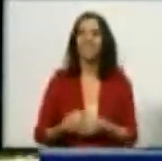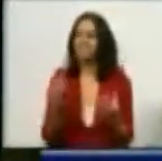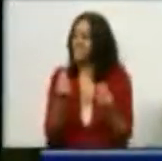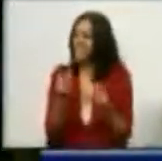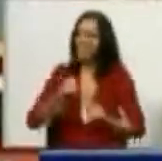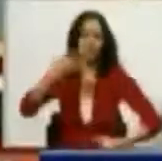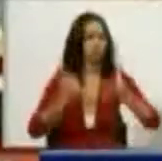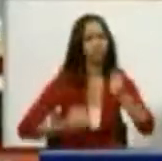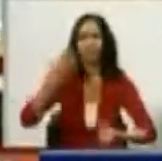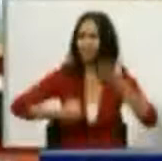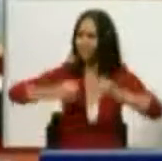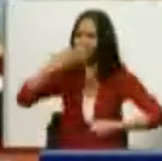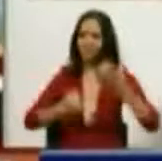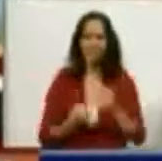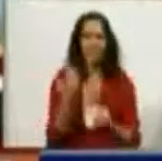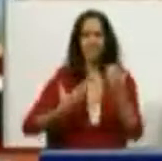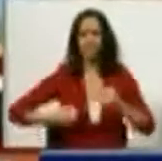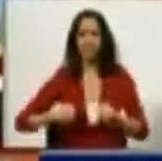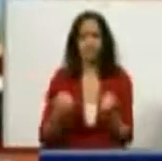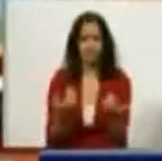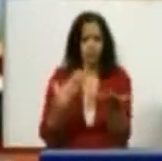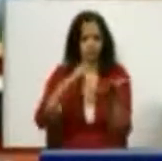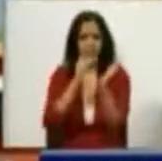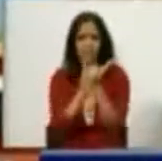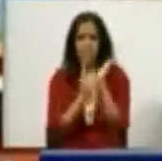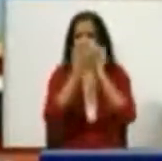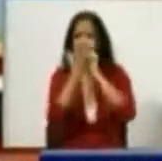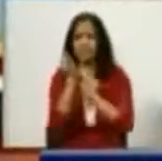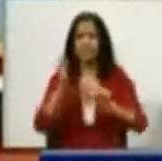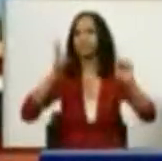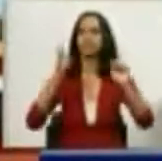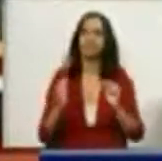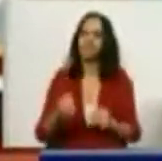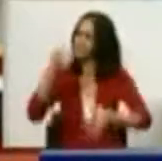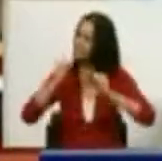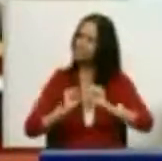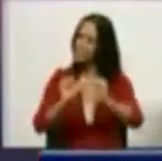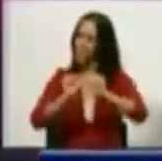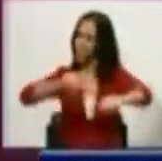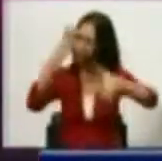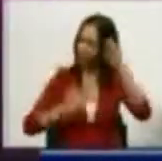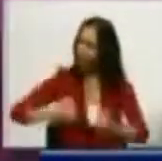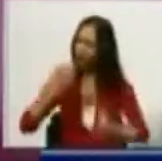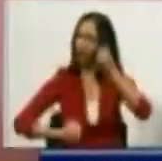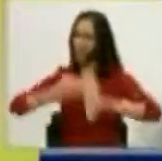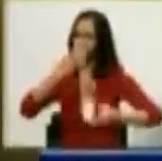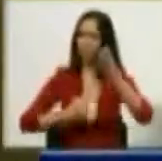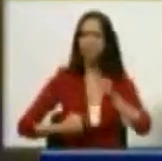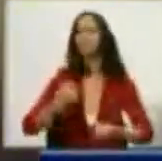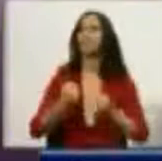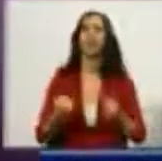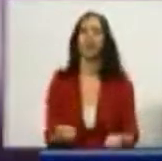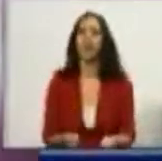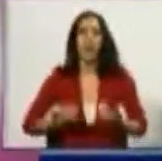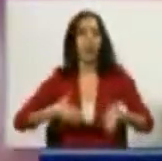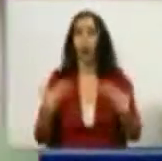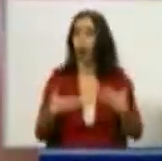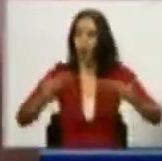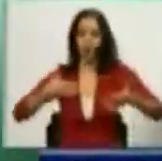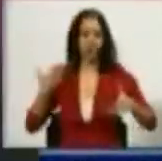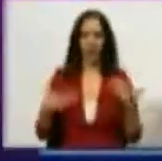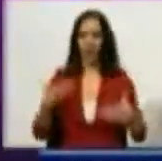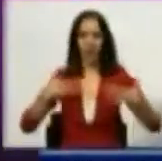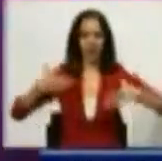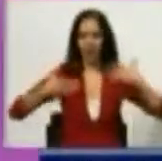jalonazos tengo la mano cura la verdad que yo jalando gota una barbaridad